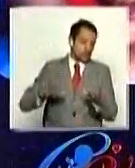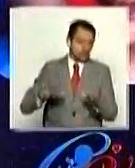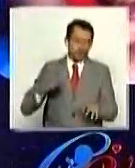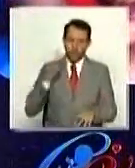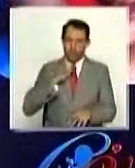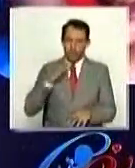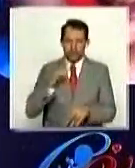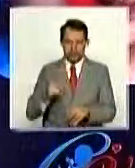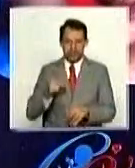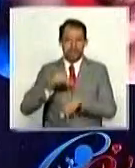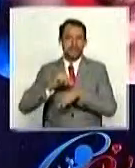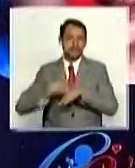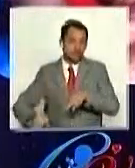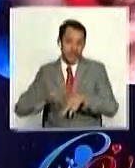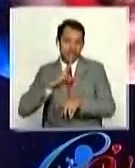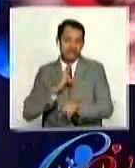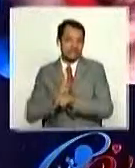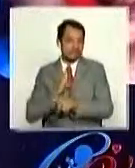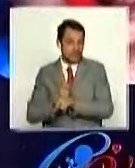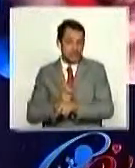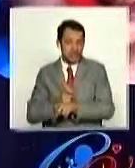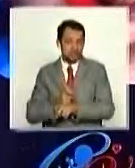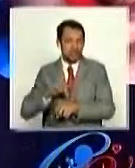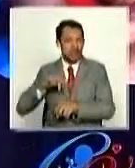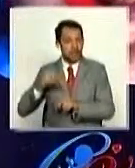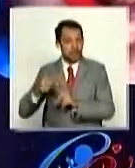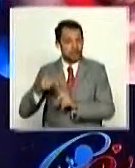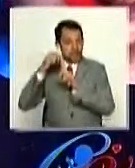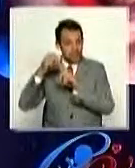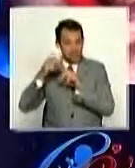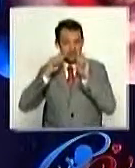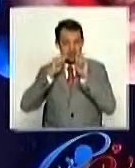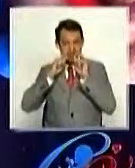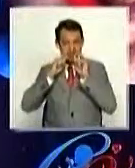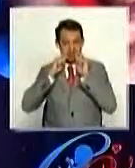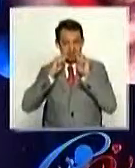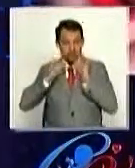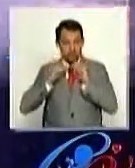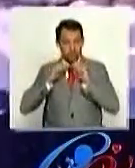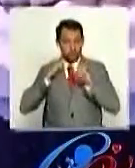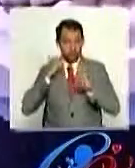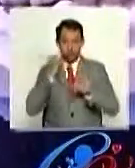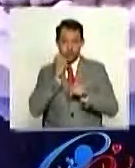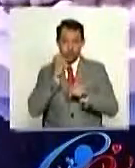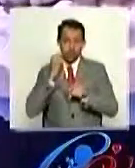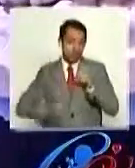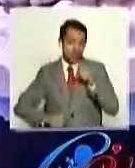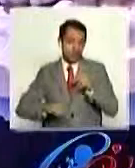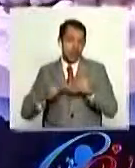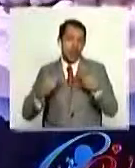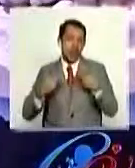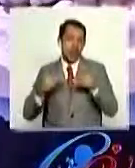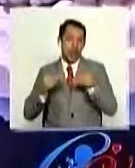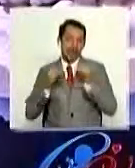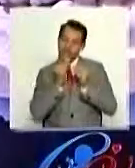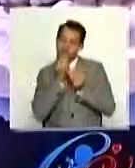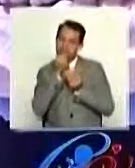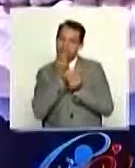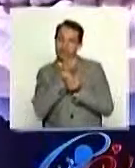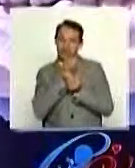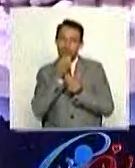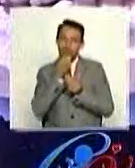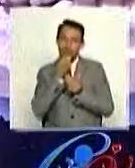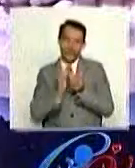la cirugía y todo no podía tener ningún aparato que le hiciera presión y que fuera duro. Hacemos esto, hacemos un montaje de